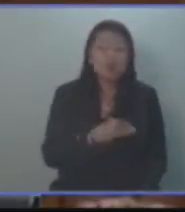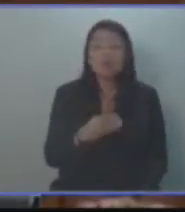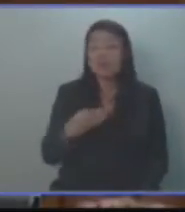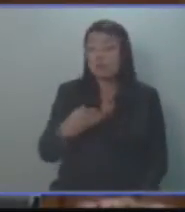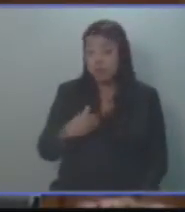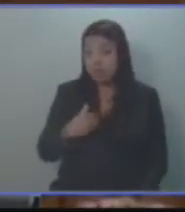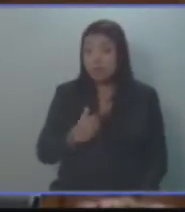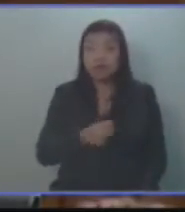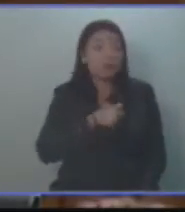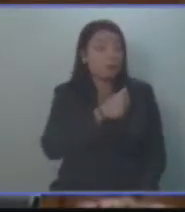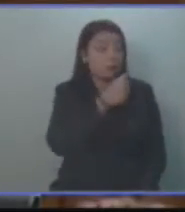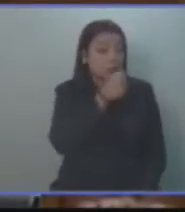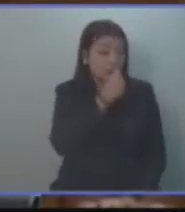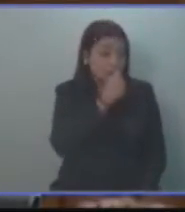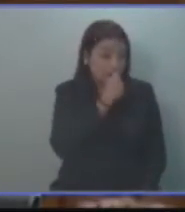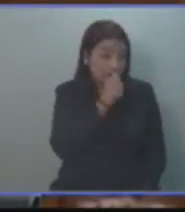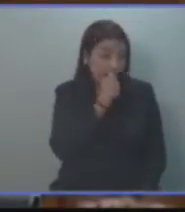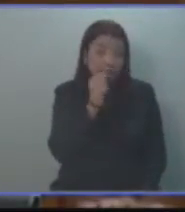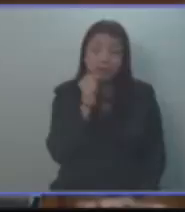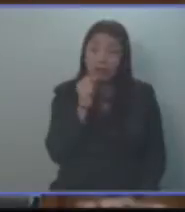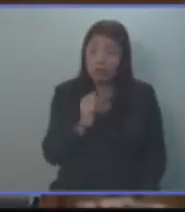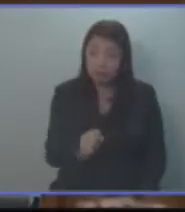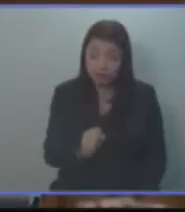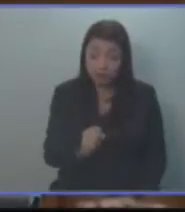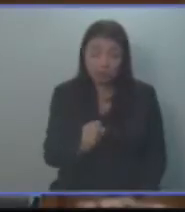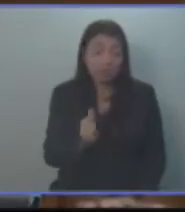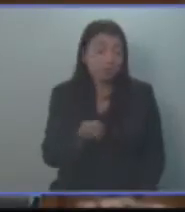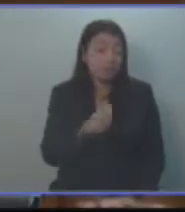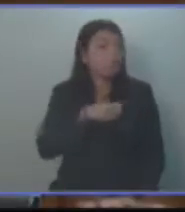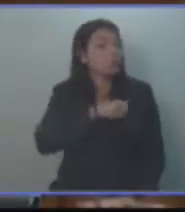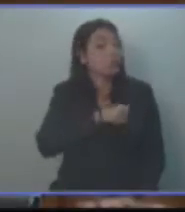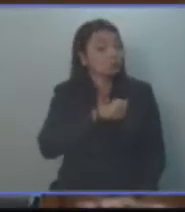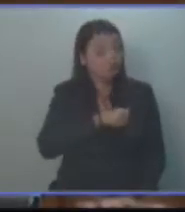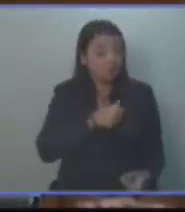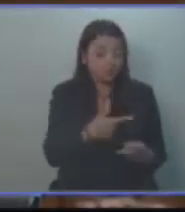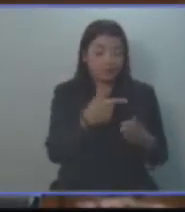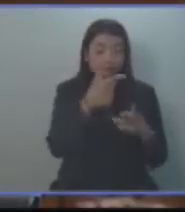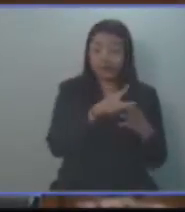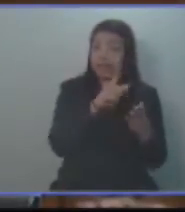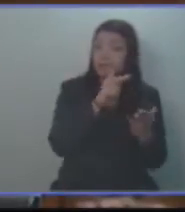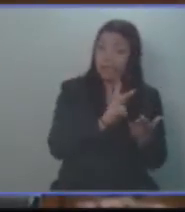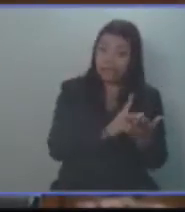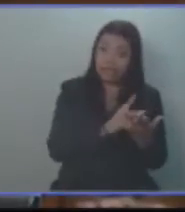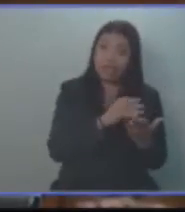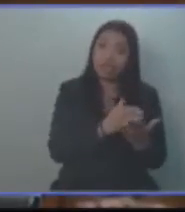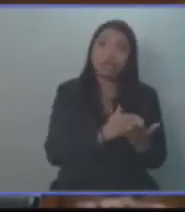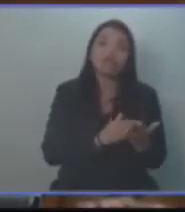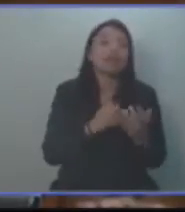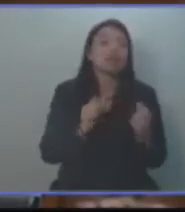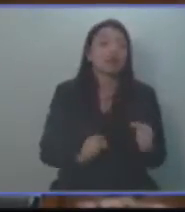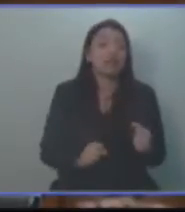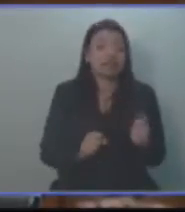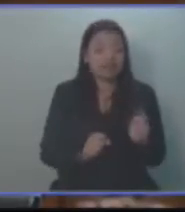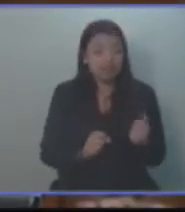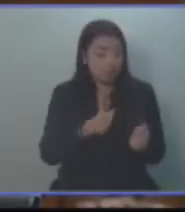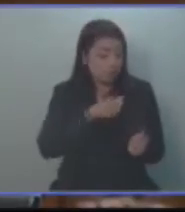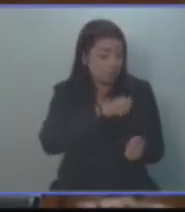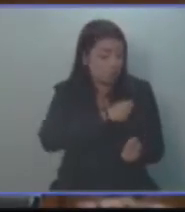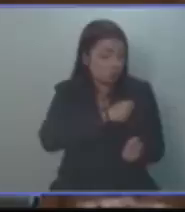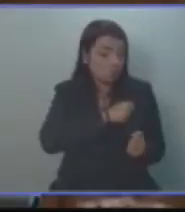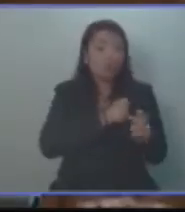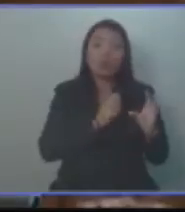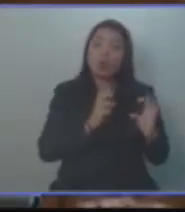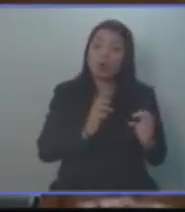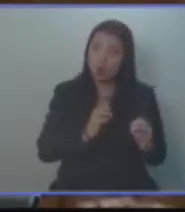privada en su jornada asistencial y en el turno. K. Recurrir a sustitución de turnos o jornadas